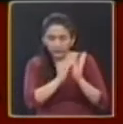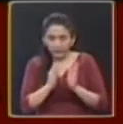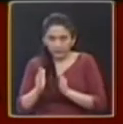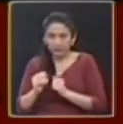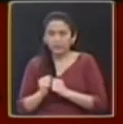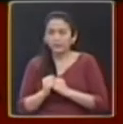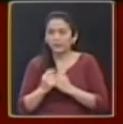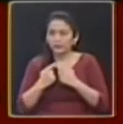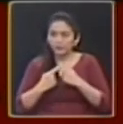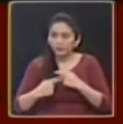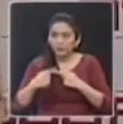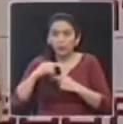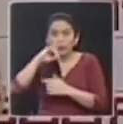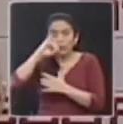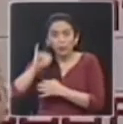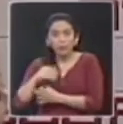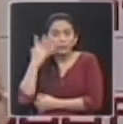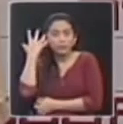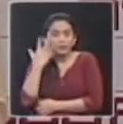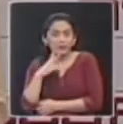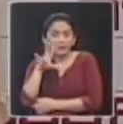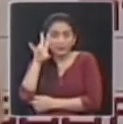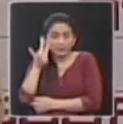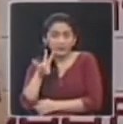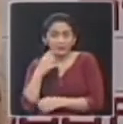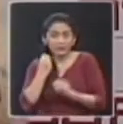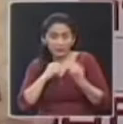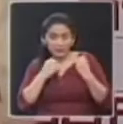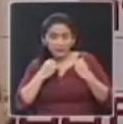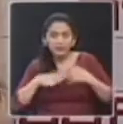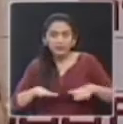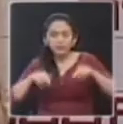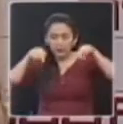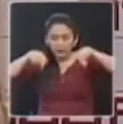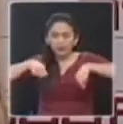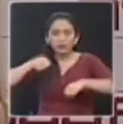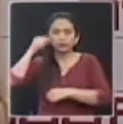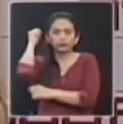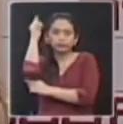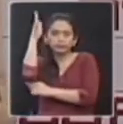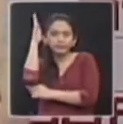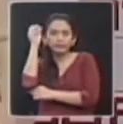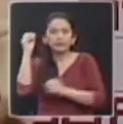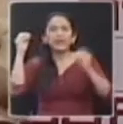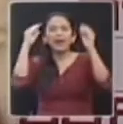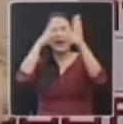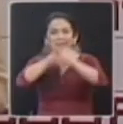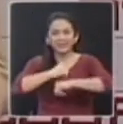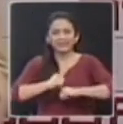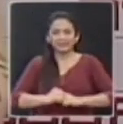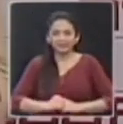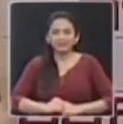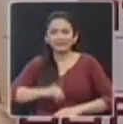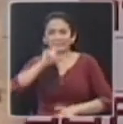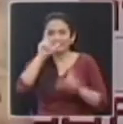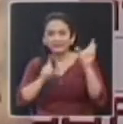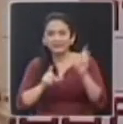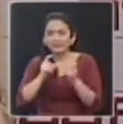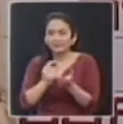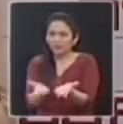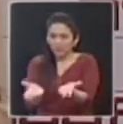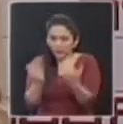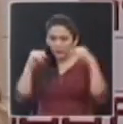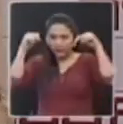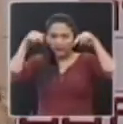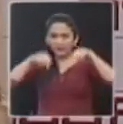causa, el día jueves 7, que es la causa por la que estoy aquí, se va a dar una charla gratuita para que todos los emprendedores puedan